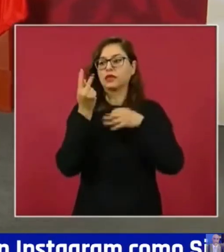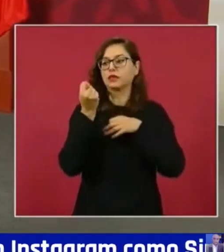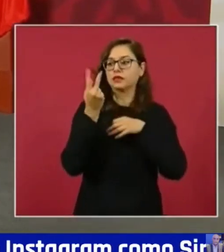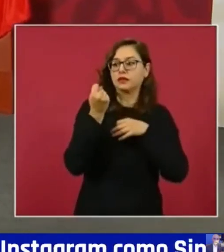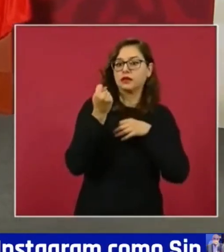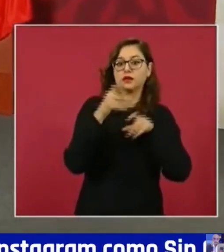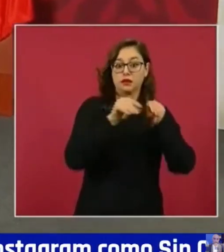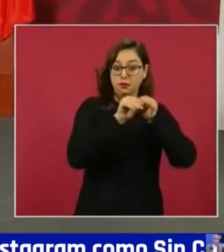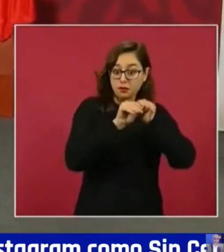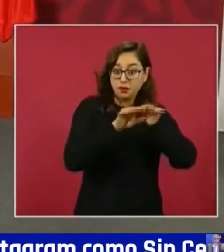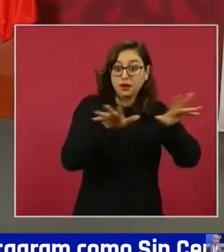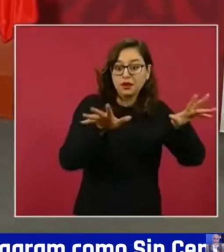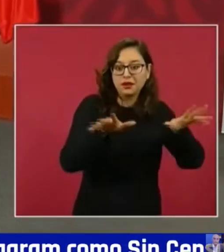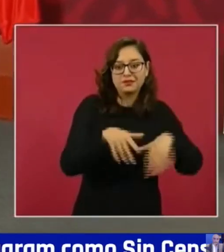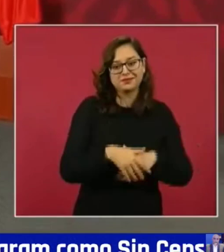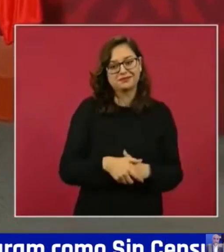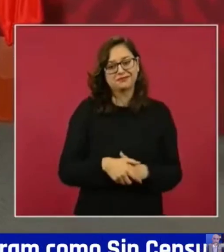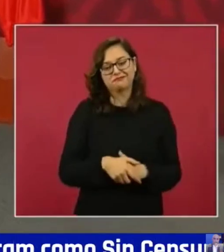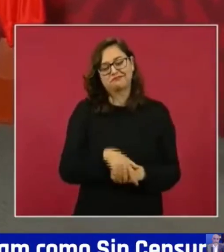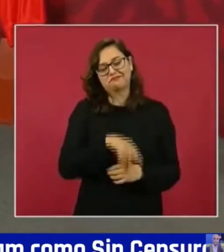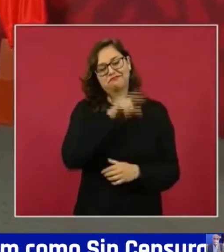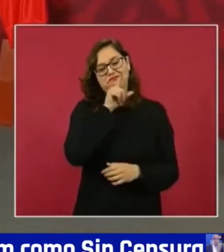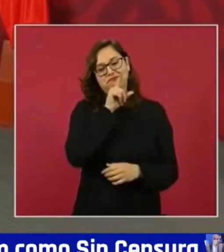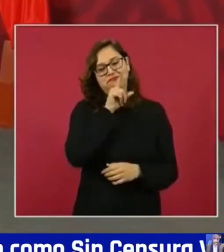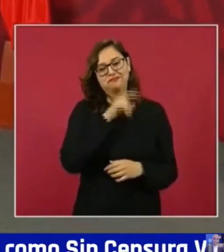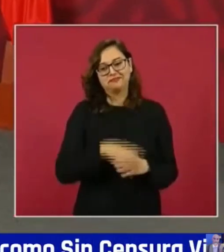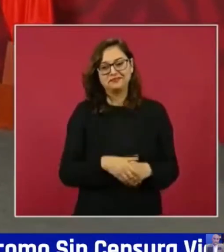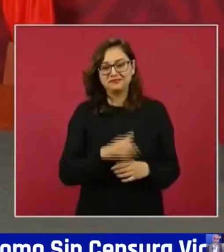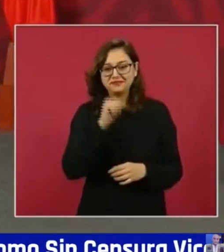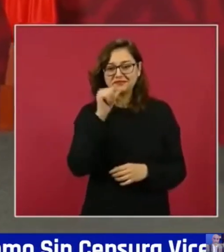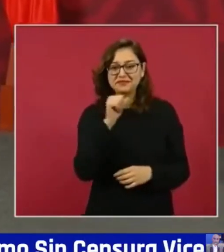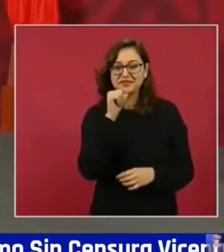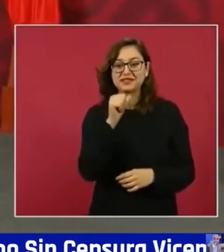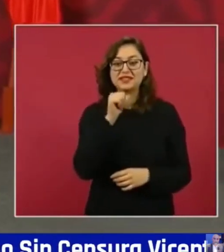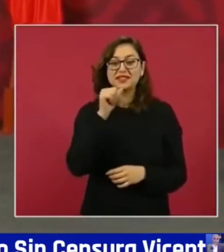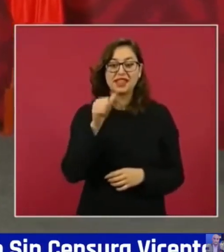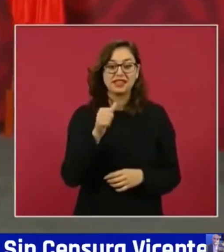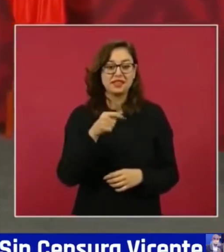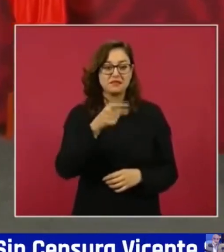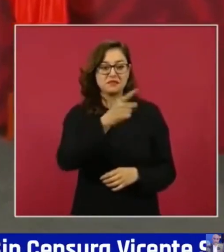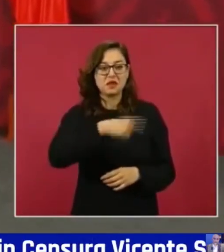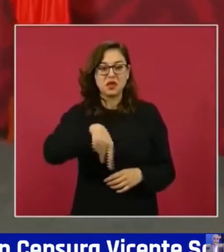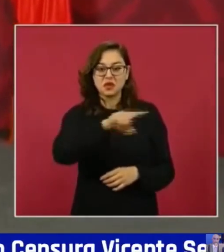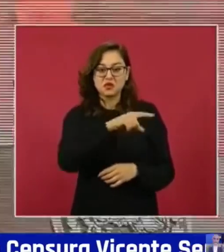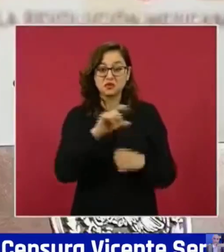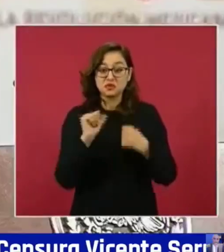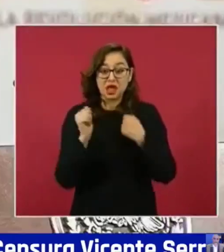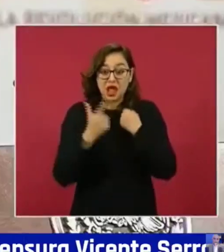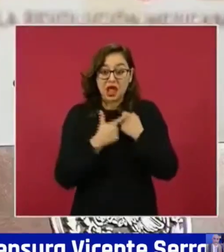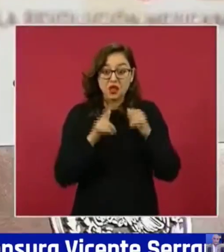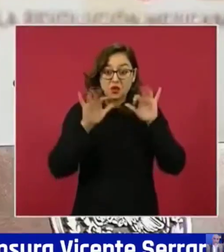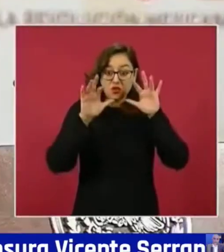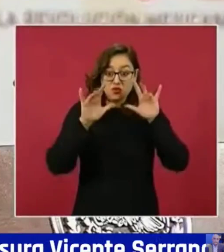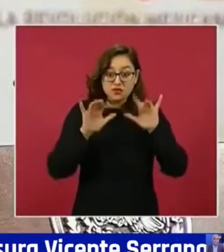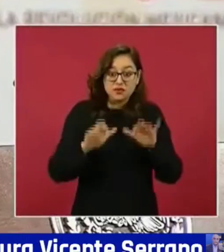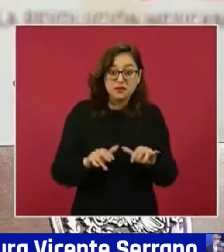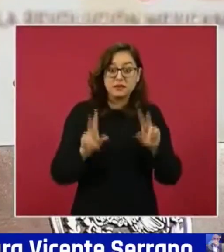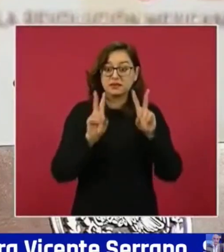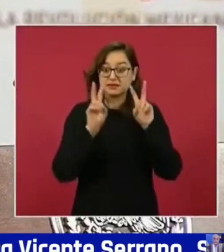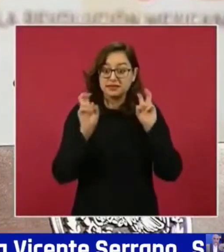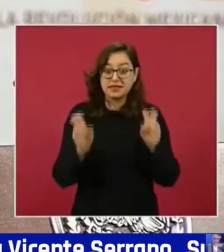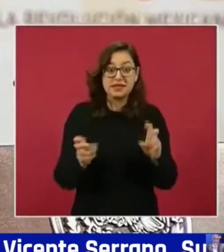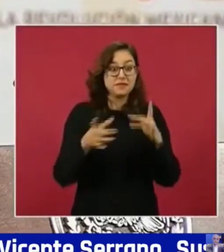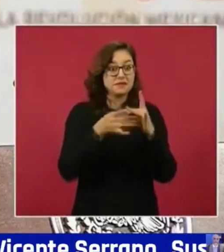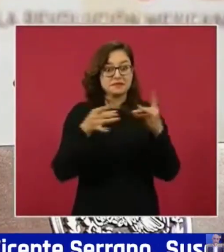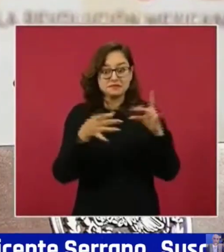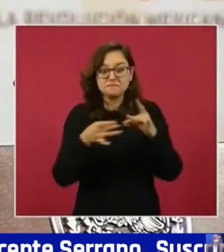de estos temas. No encuentra uno nada, ningún articulista, a lo mejor